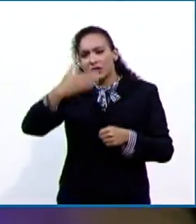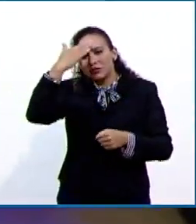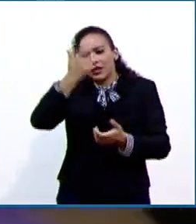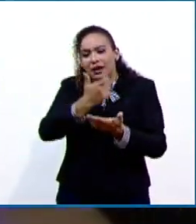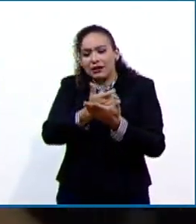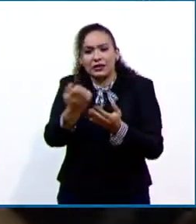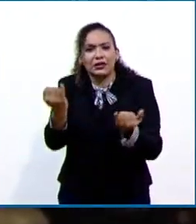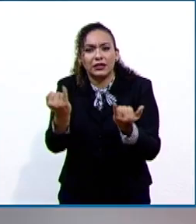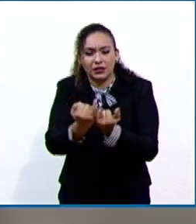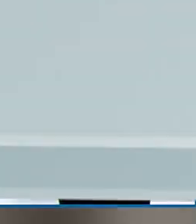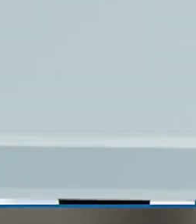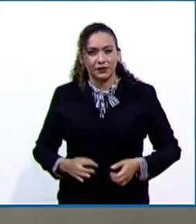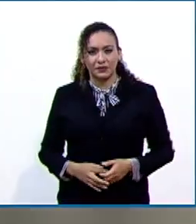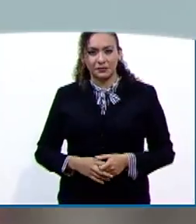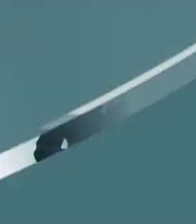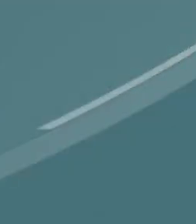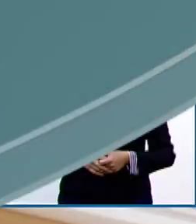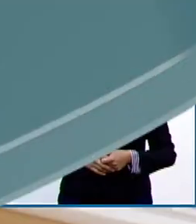Federal.